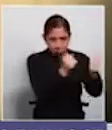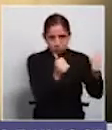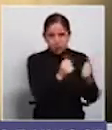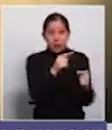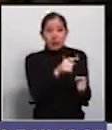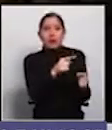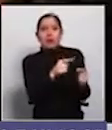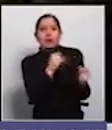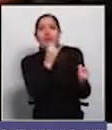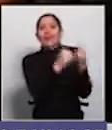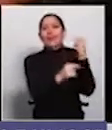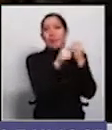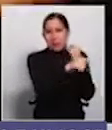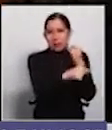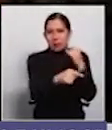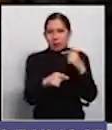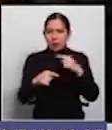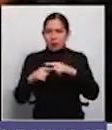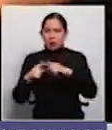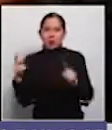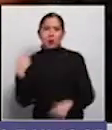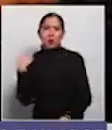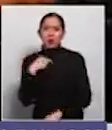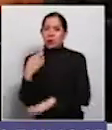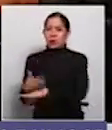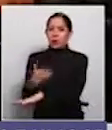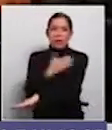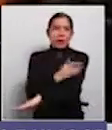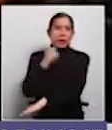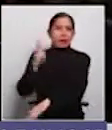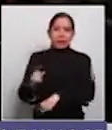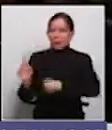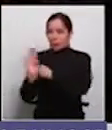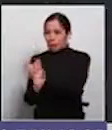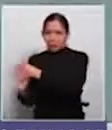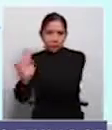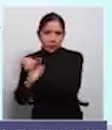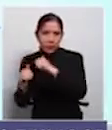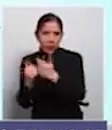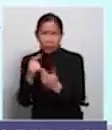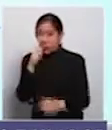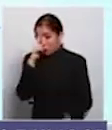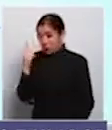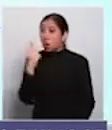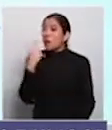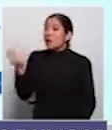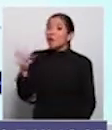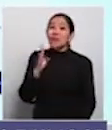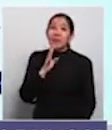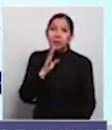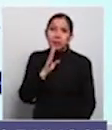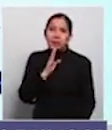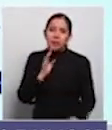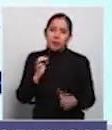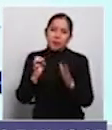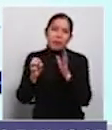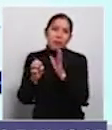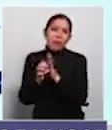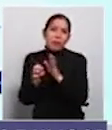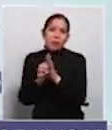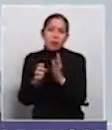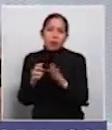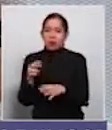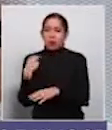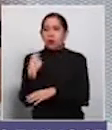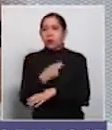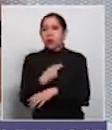medidas preventivas. Tú decías, y muy bien lo has planteado, no tenemos que